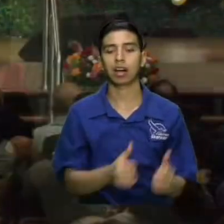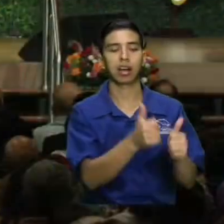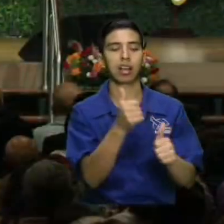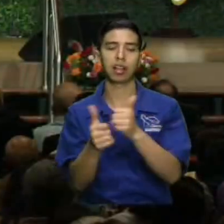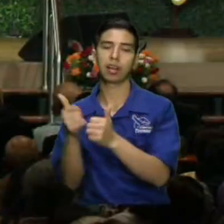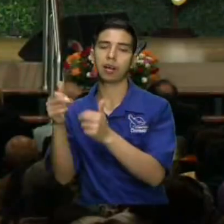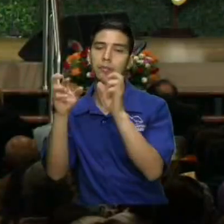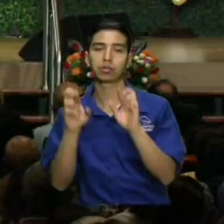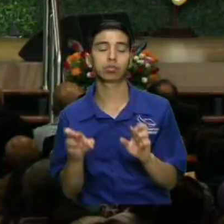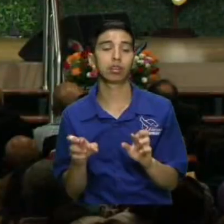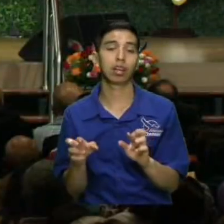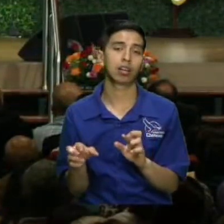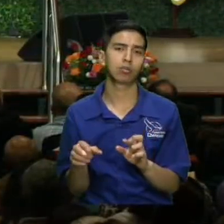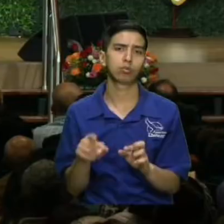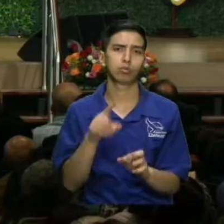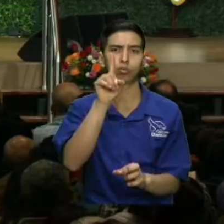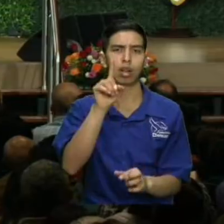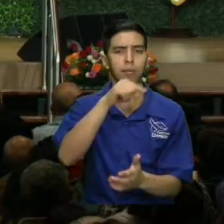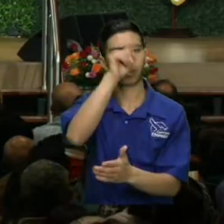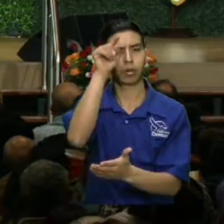Pero ¿y al pródigo cuánto le dieron?